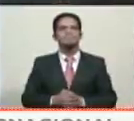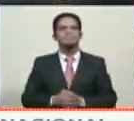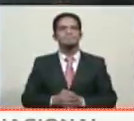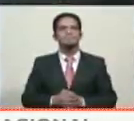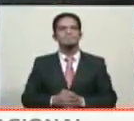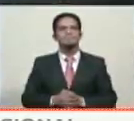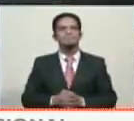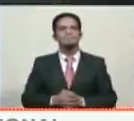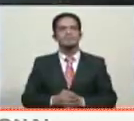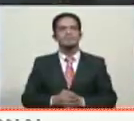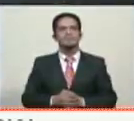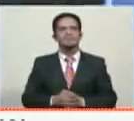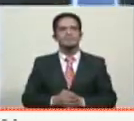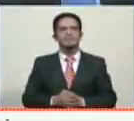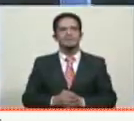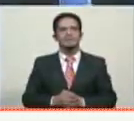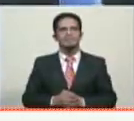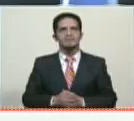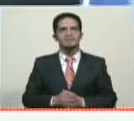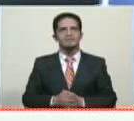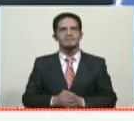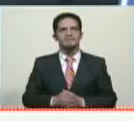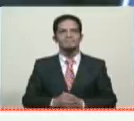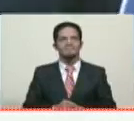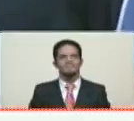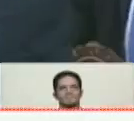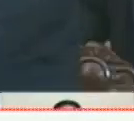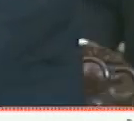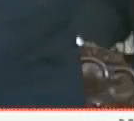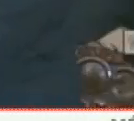Palabras del orador de orden.